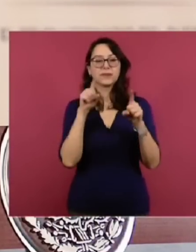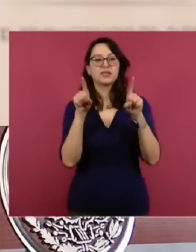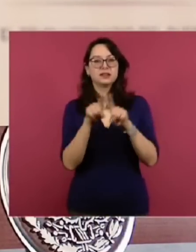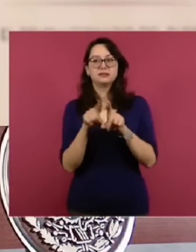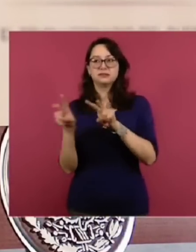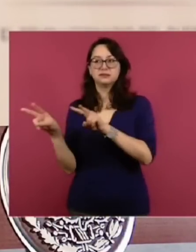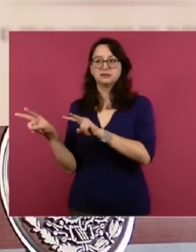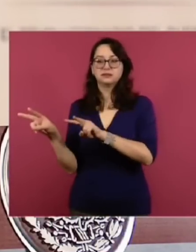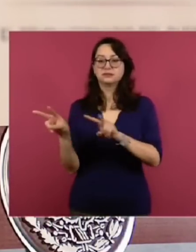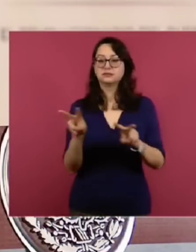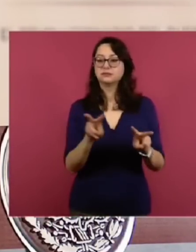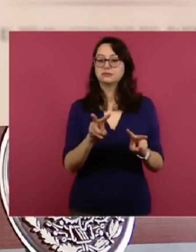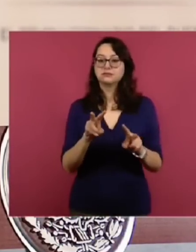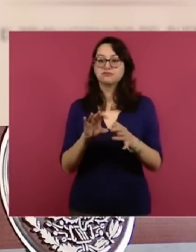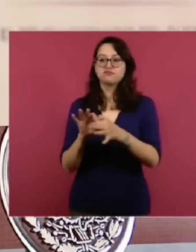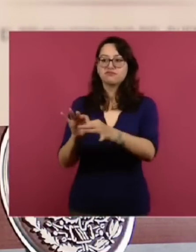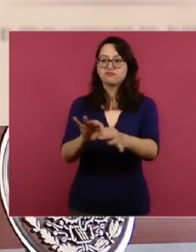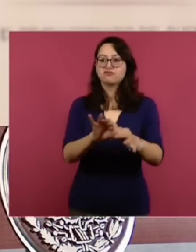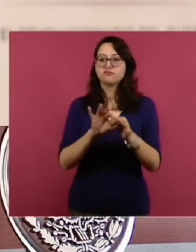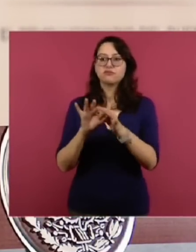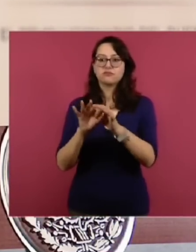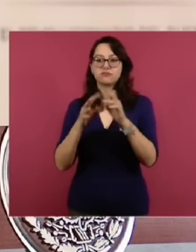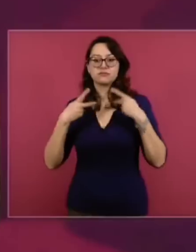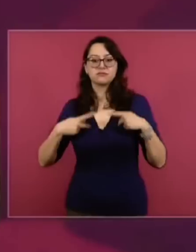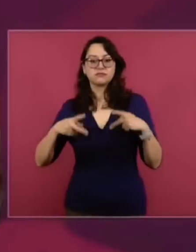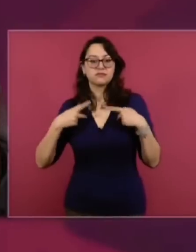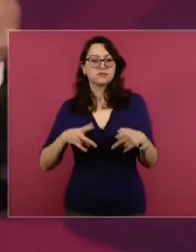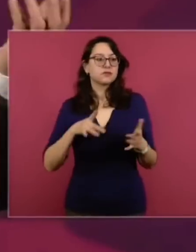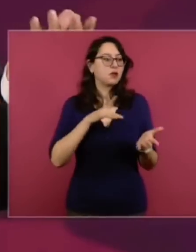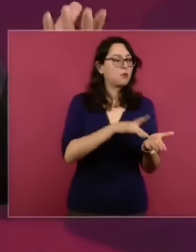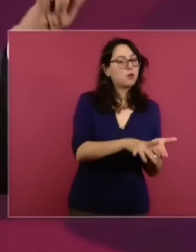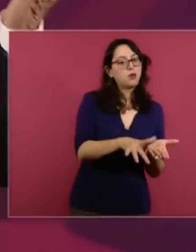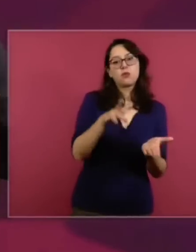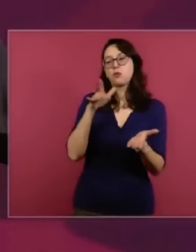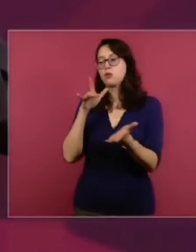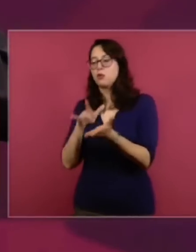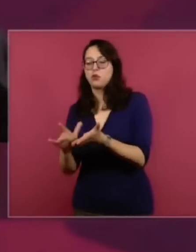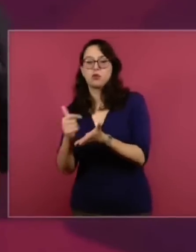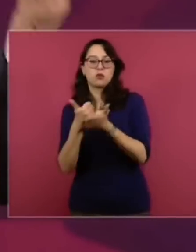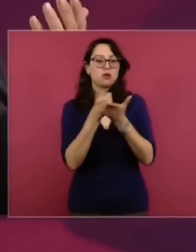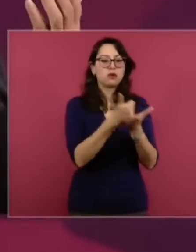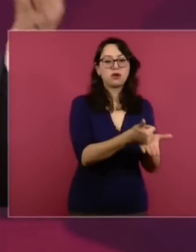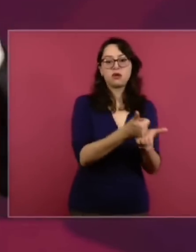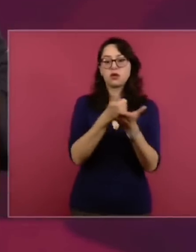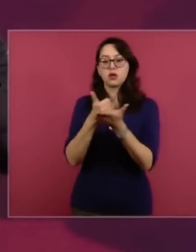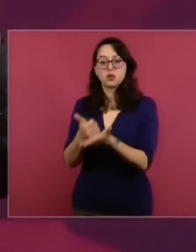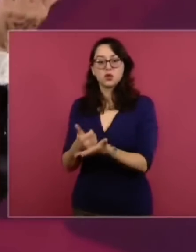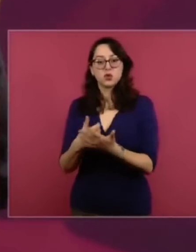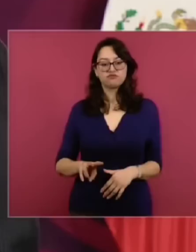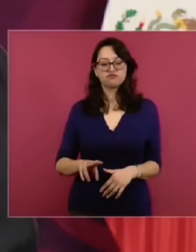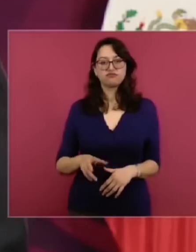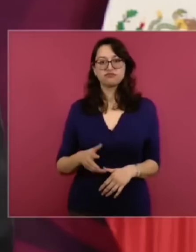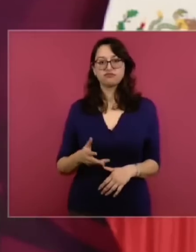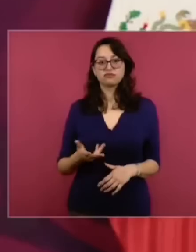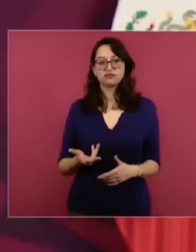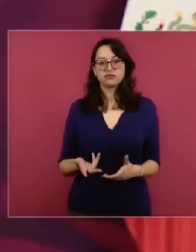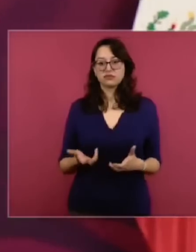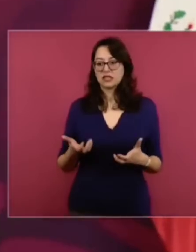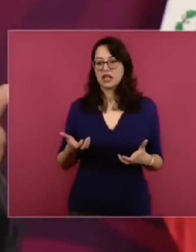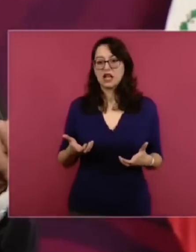el apoyo de la gente porque todas las calles todas